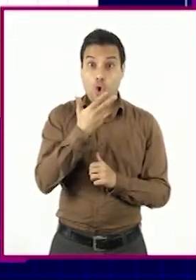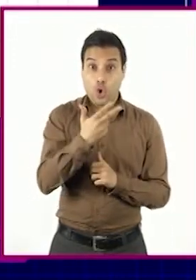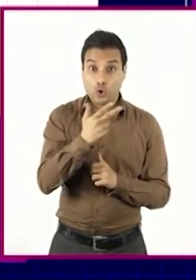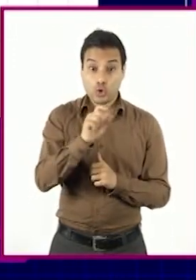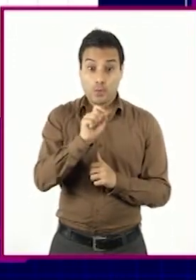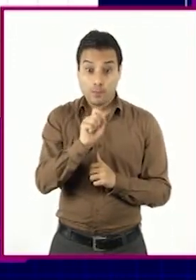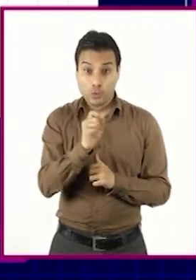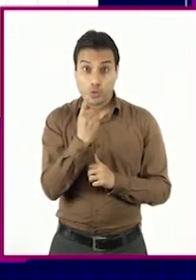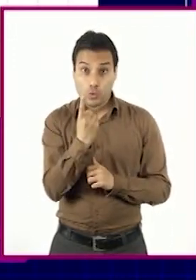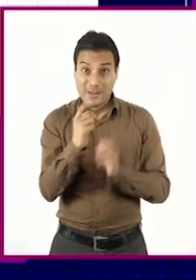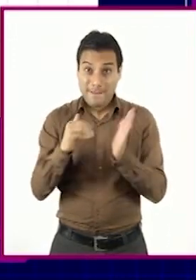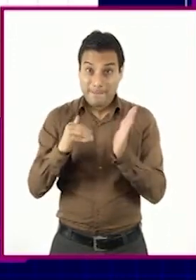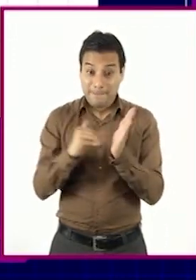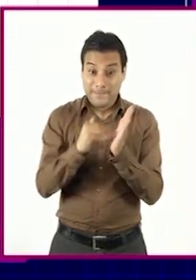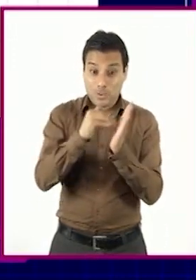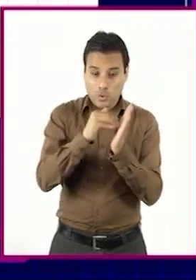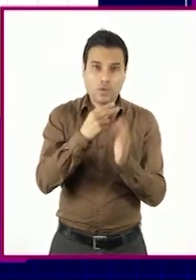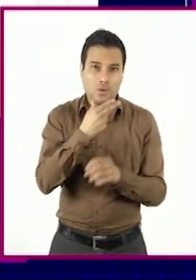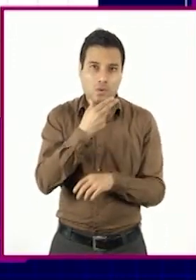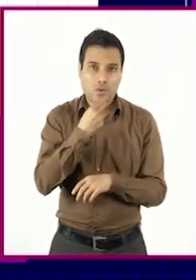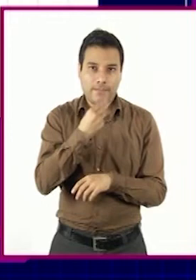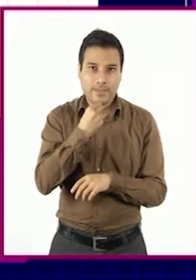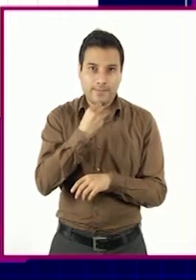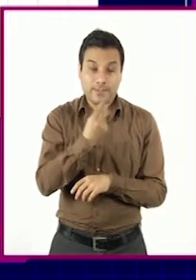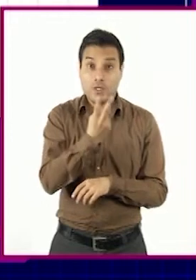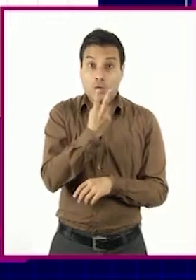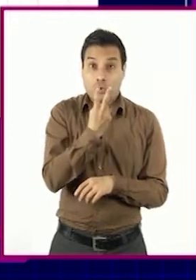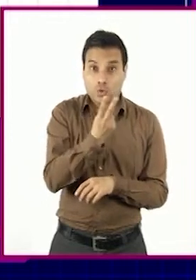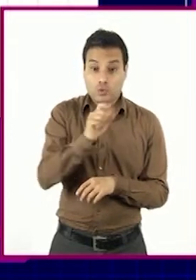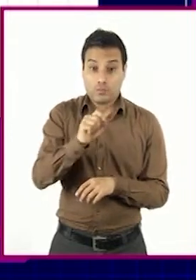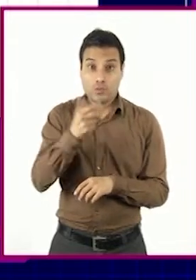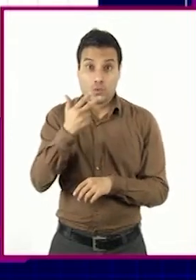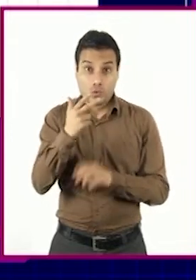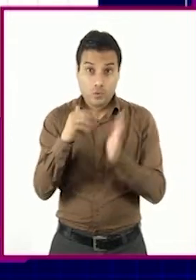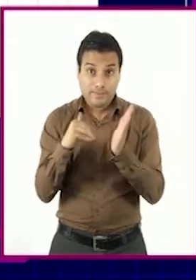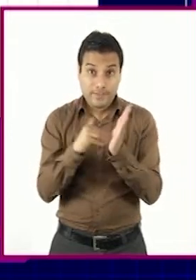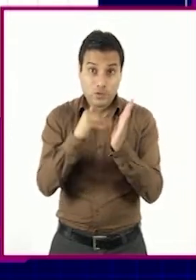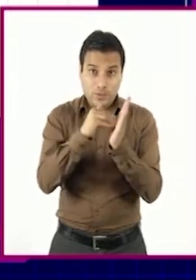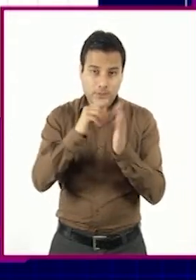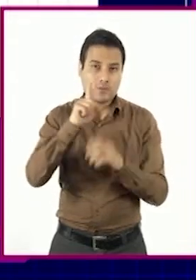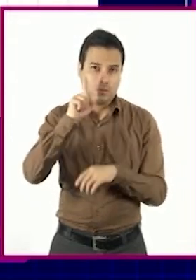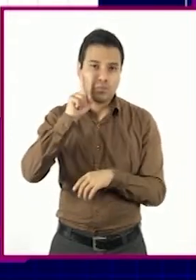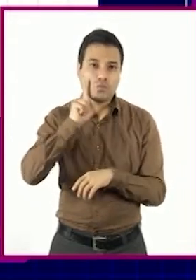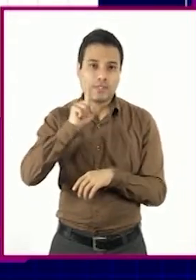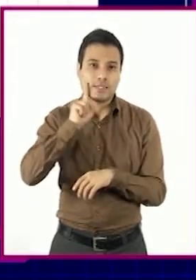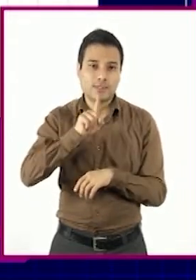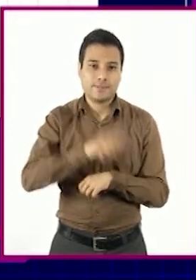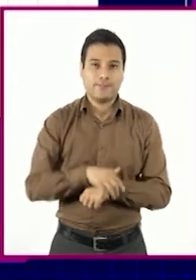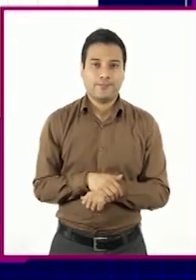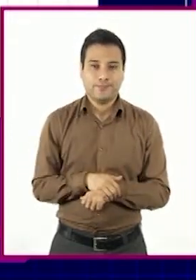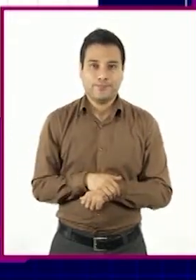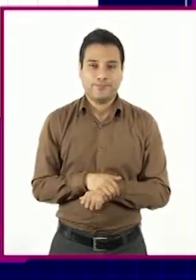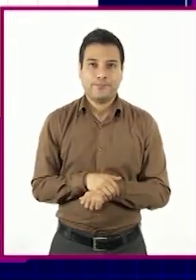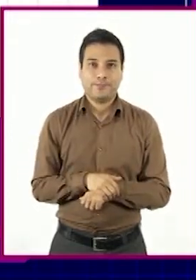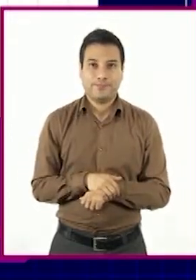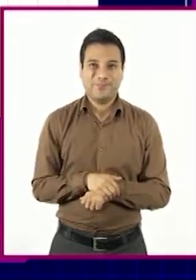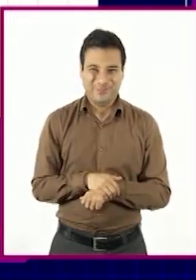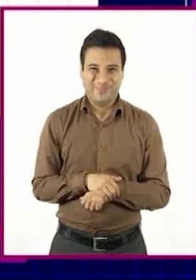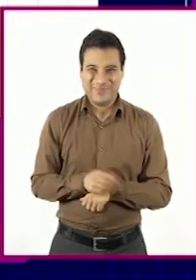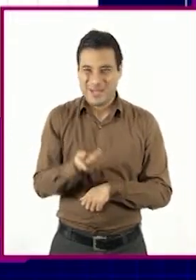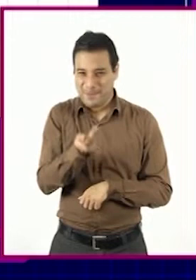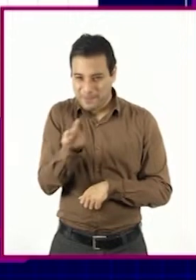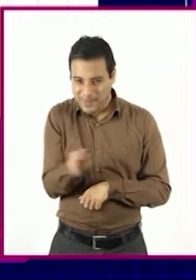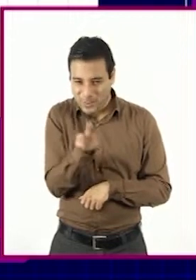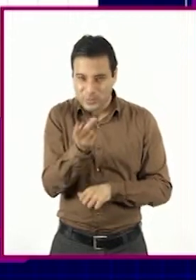8.1 millones son varones y 2.8 mujeres. De acuerdo con la encuesta global de tabaquismo